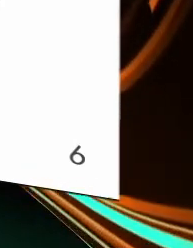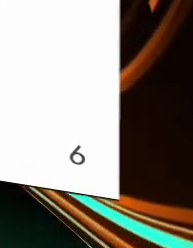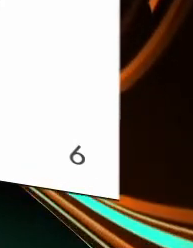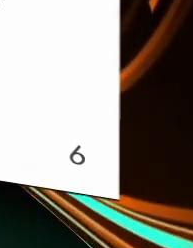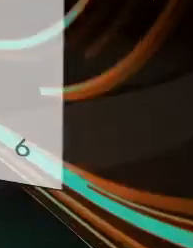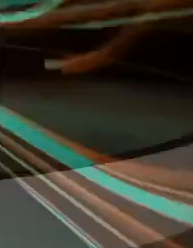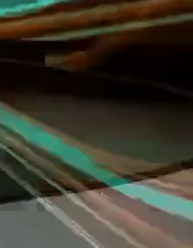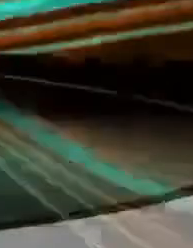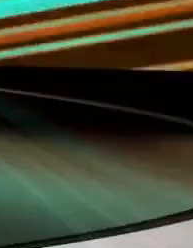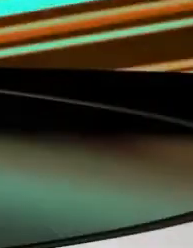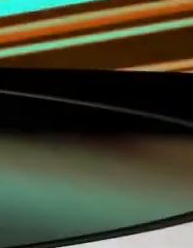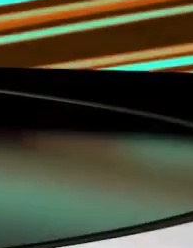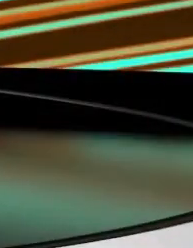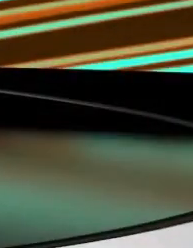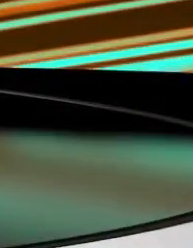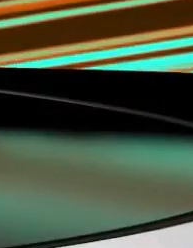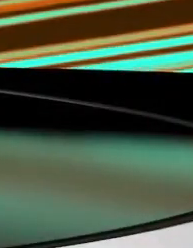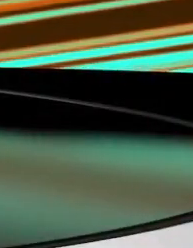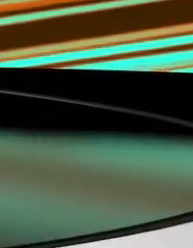Voy a...